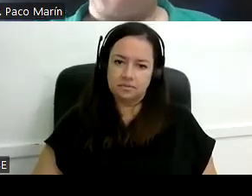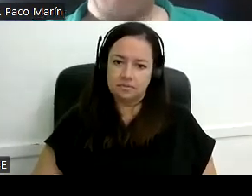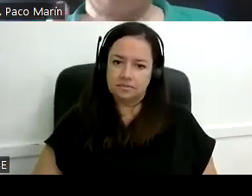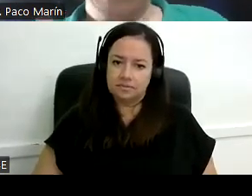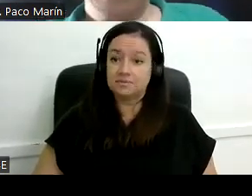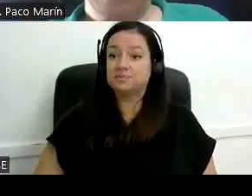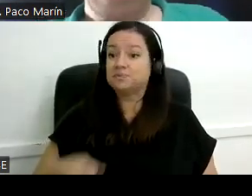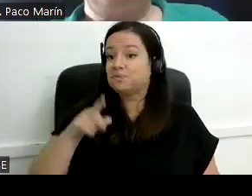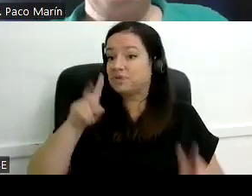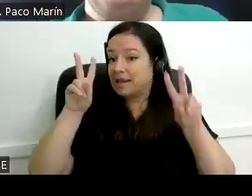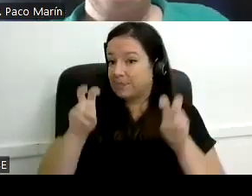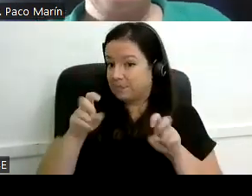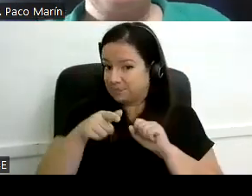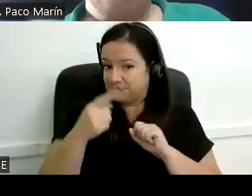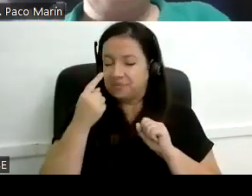Vale,